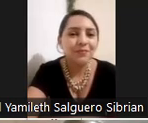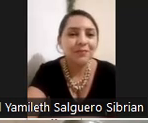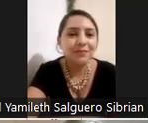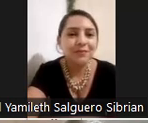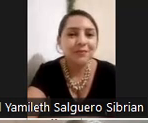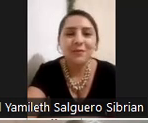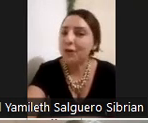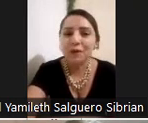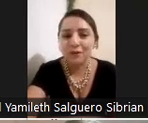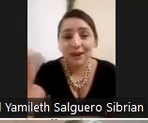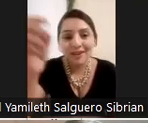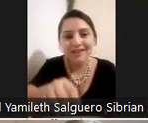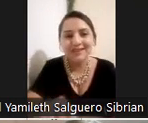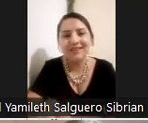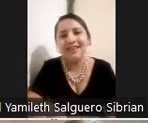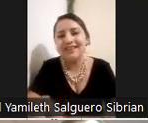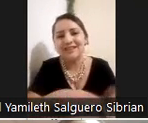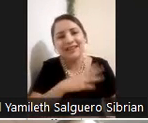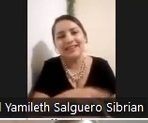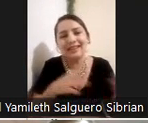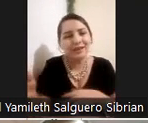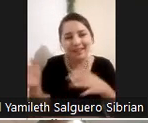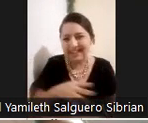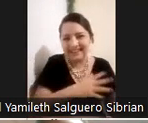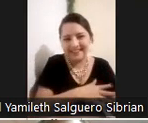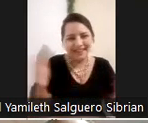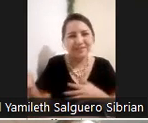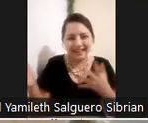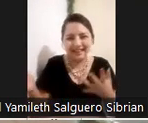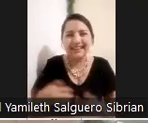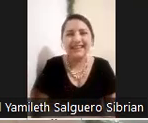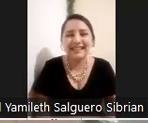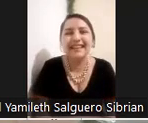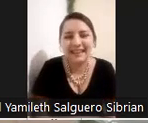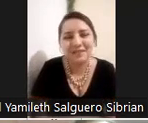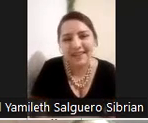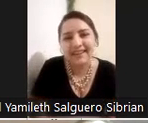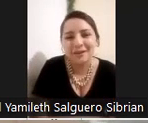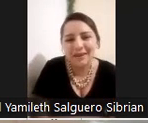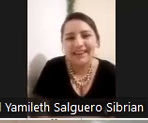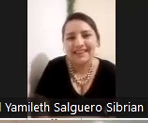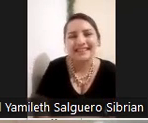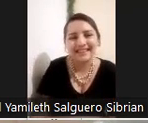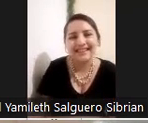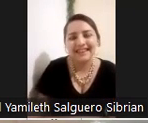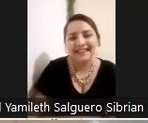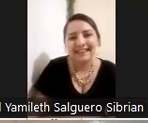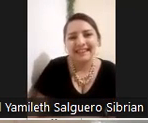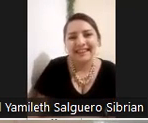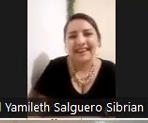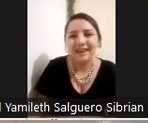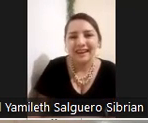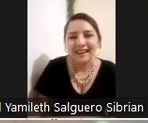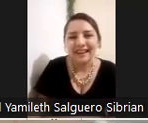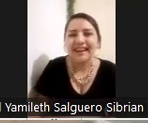otro no no no Hemos llegado a eso todavía sino que se tiene que desplazar entre diferentes entre diferentes imágenes como con